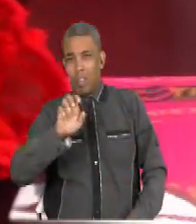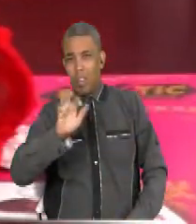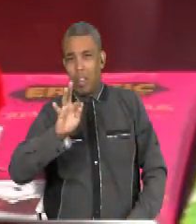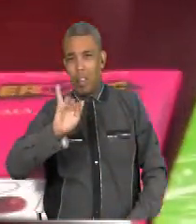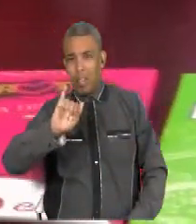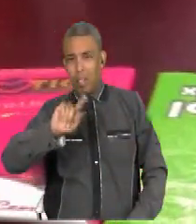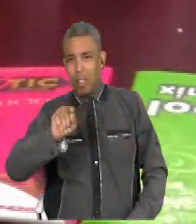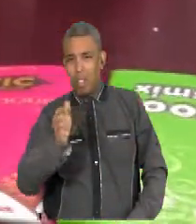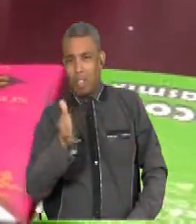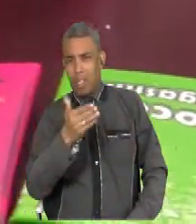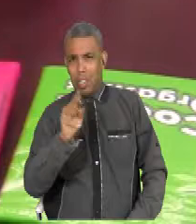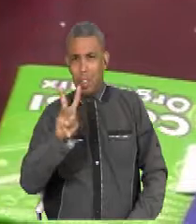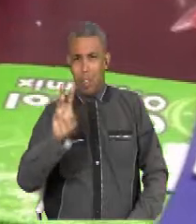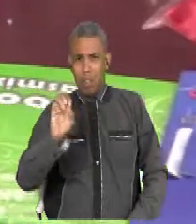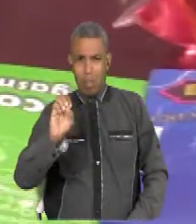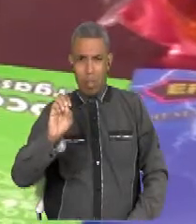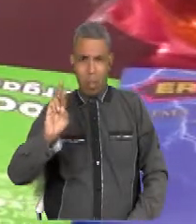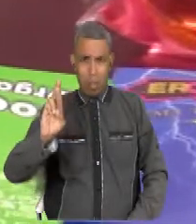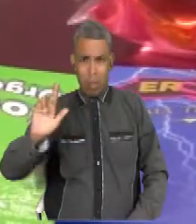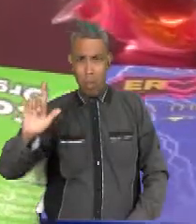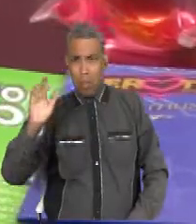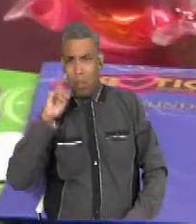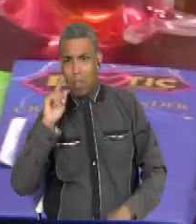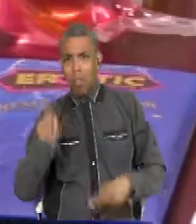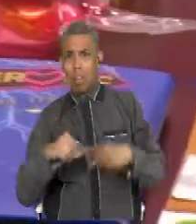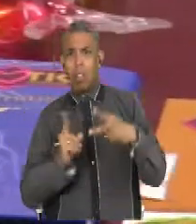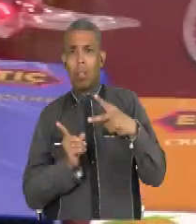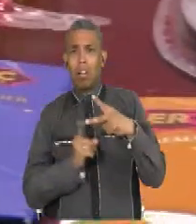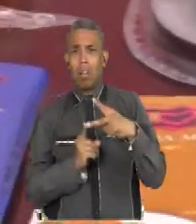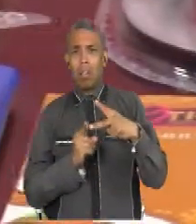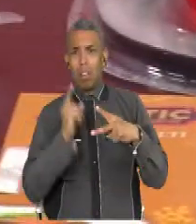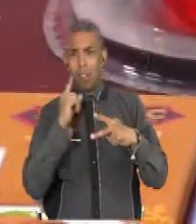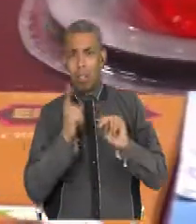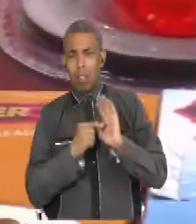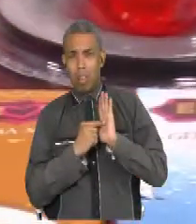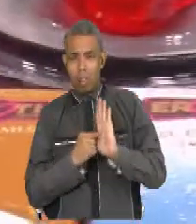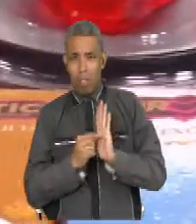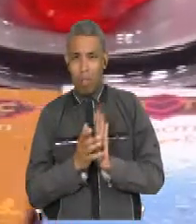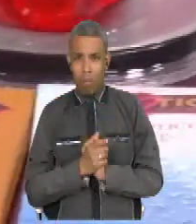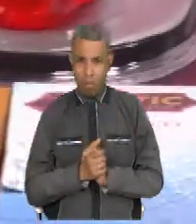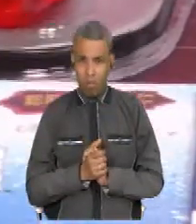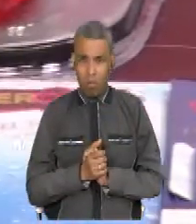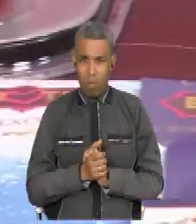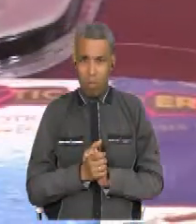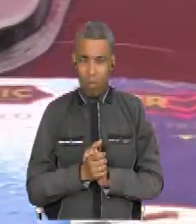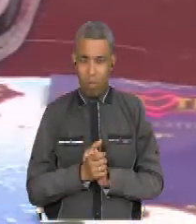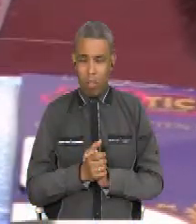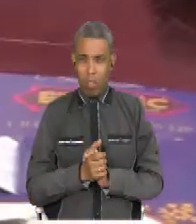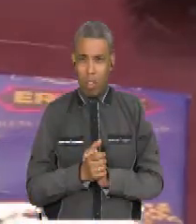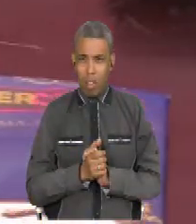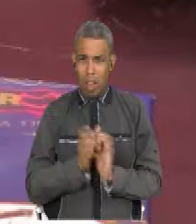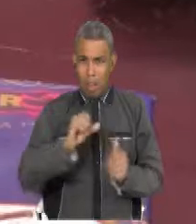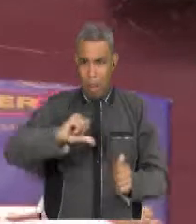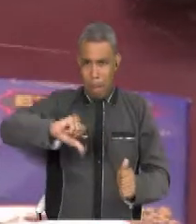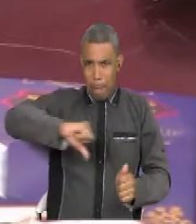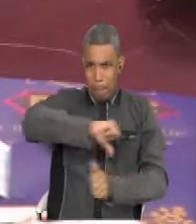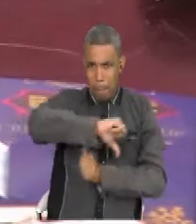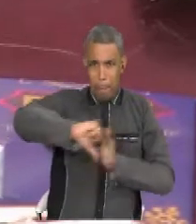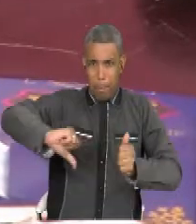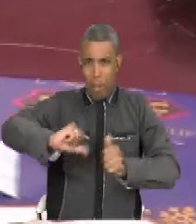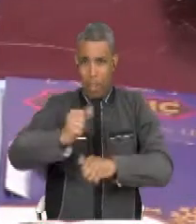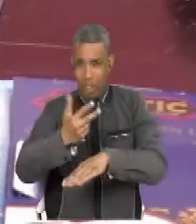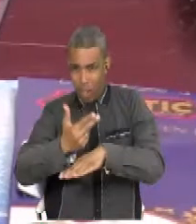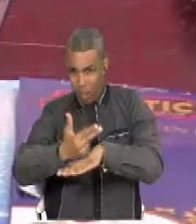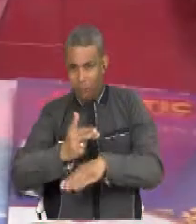Galán, junto a Rock Bar, que sí, ahí junto al descabezado. Ese pues decidimos abrirlo porque